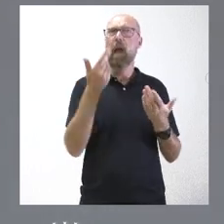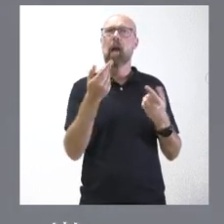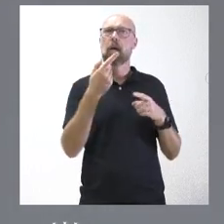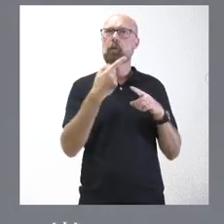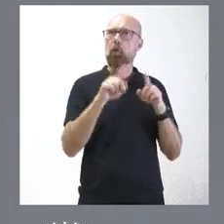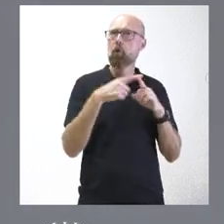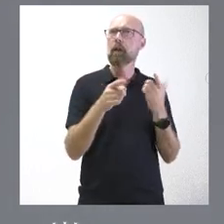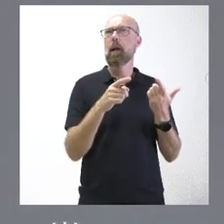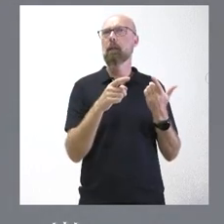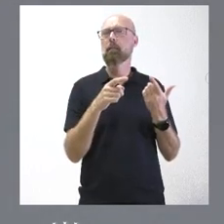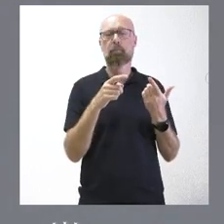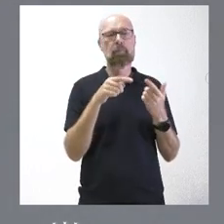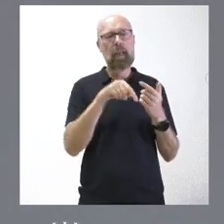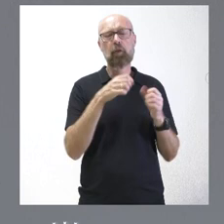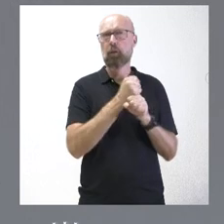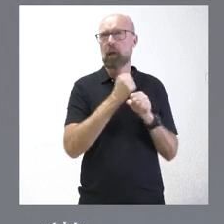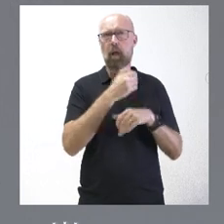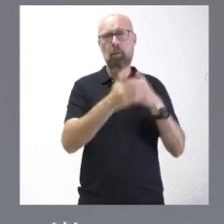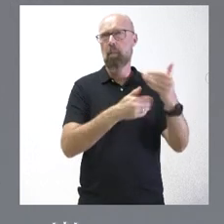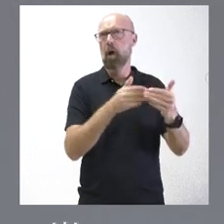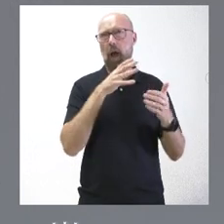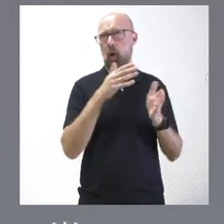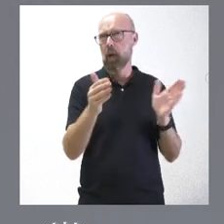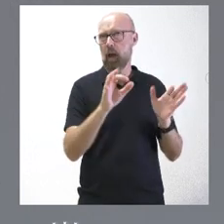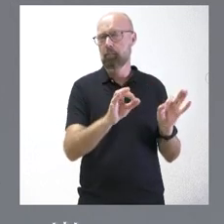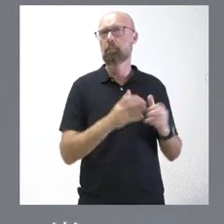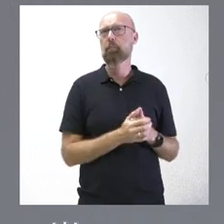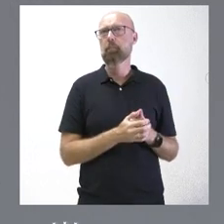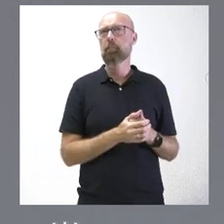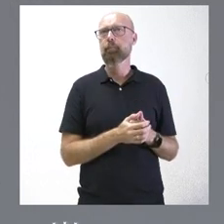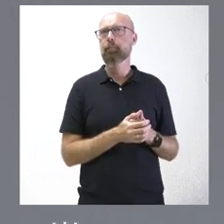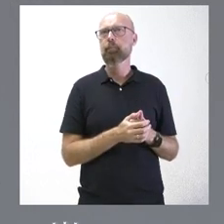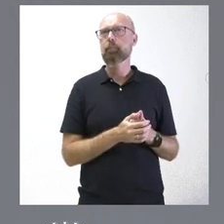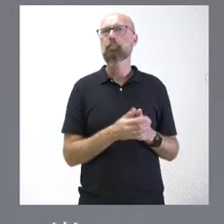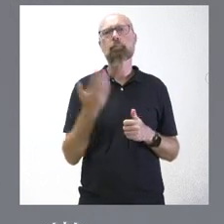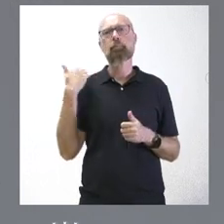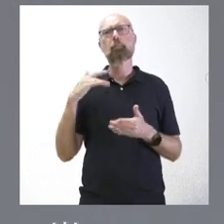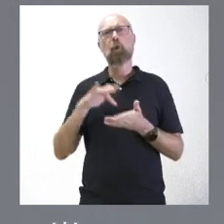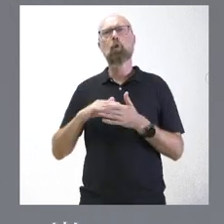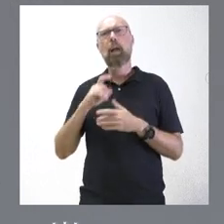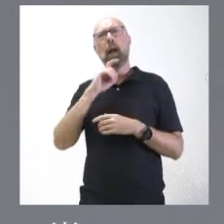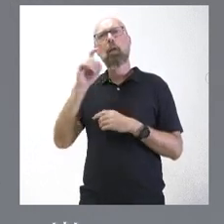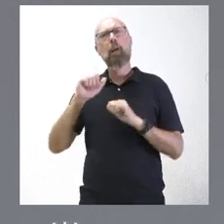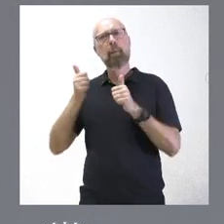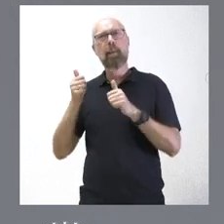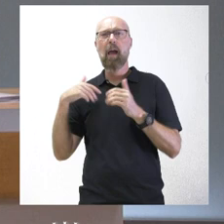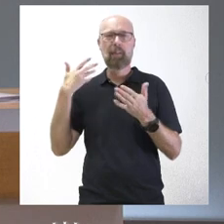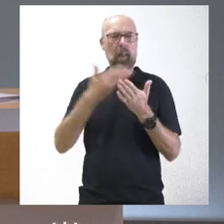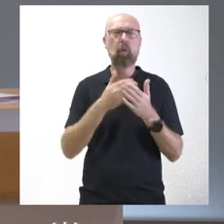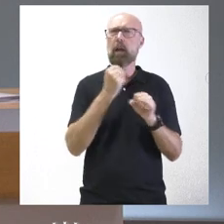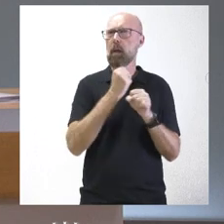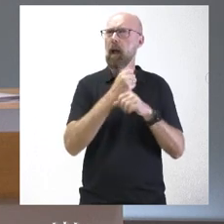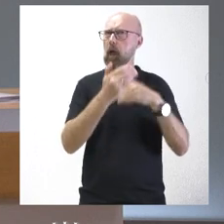con lo que es un poco todo todo el mundo Una vez que se anunció que iniciábamos la tramitación de la misma